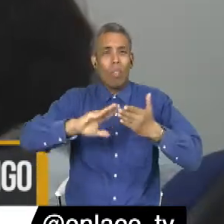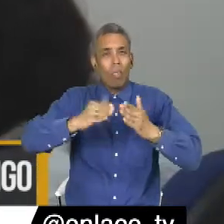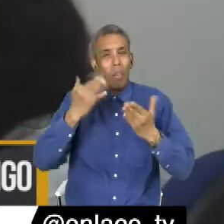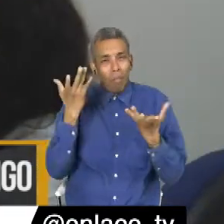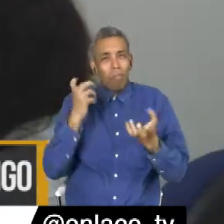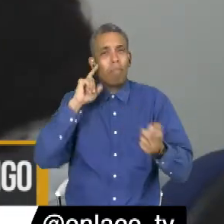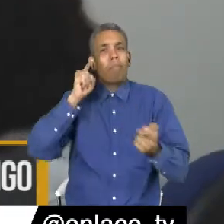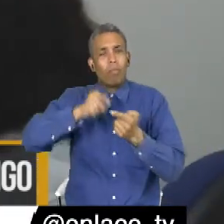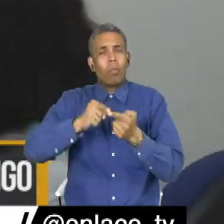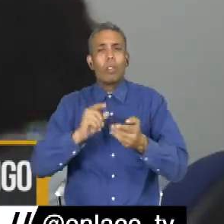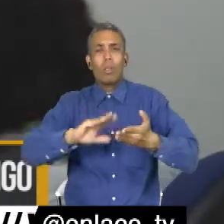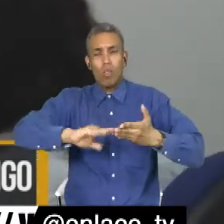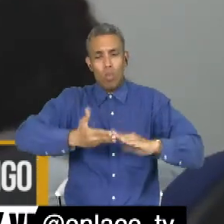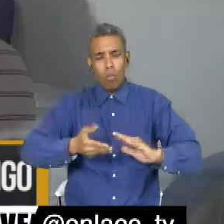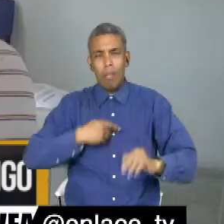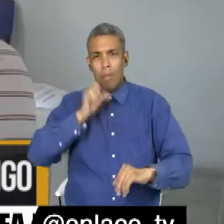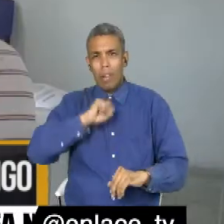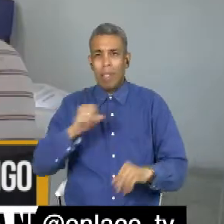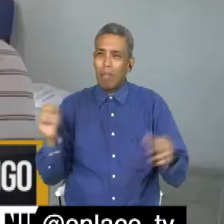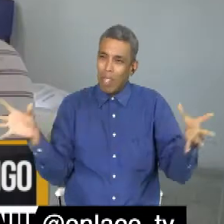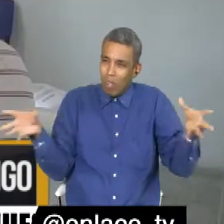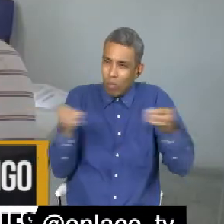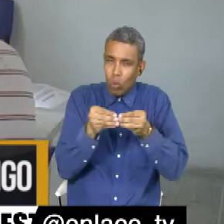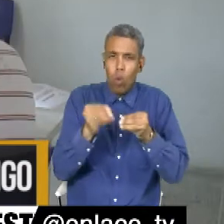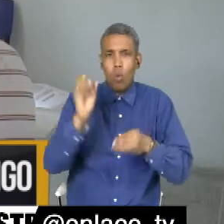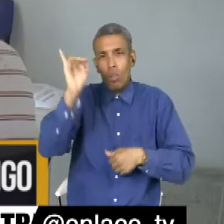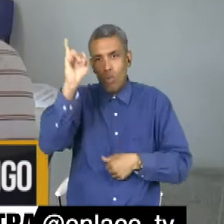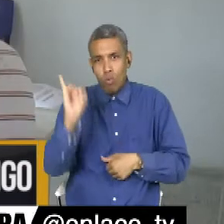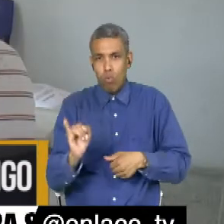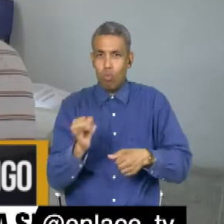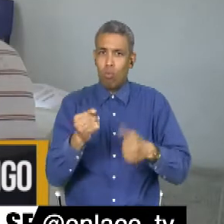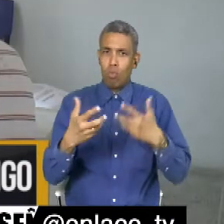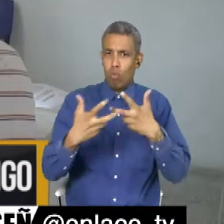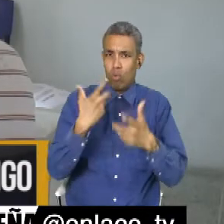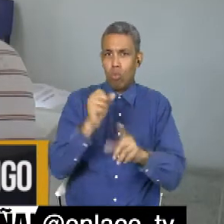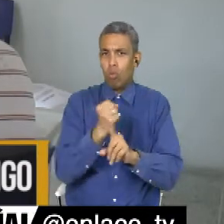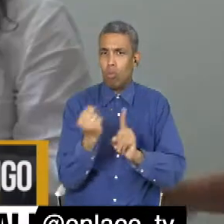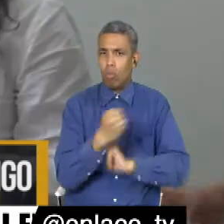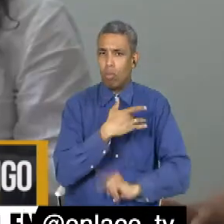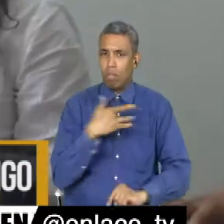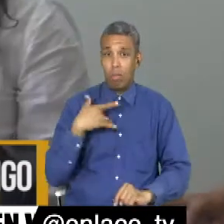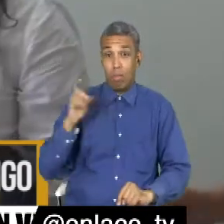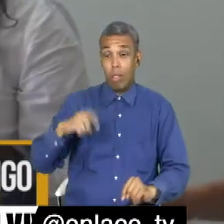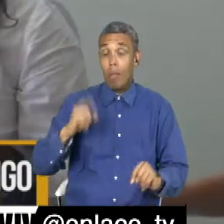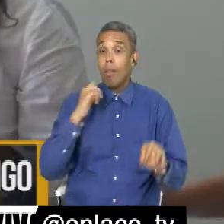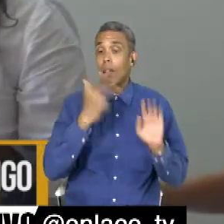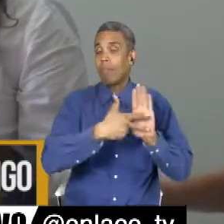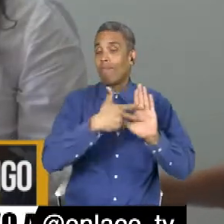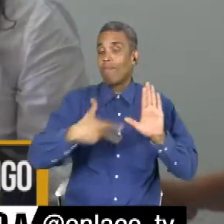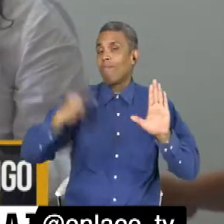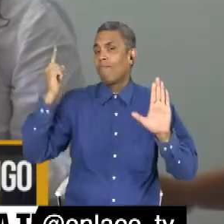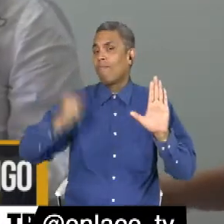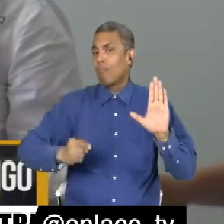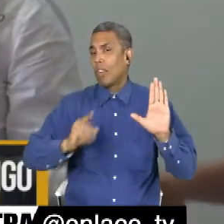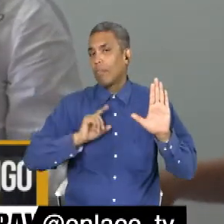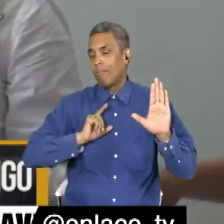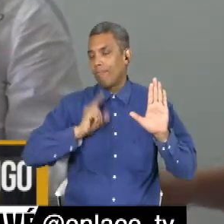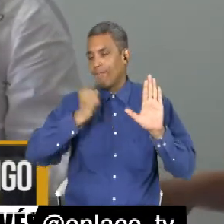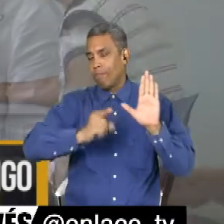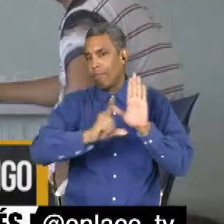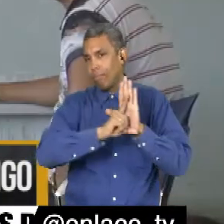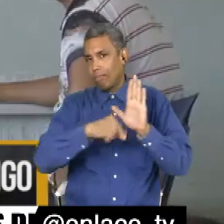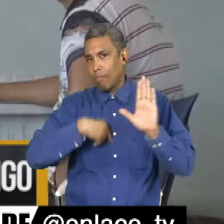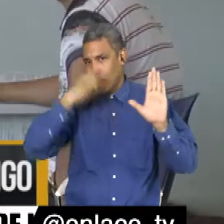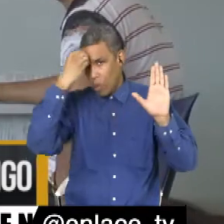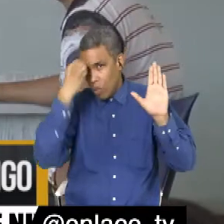Bermeja, absolutamente toda, tenga seguridad social, que es un derecho constitucional que se debe hacer efectivo. Bueno, los requisitos